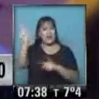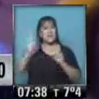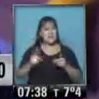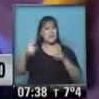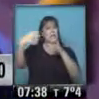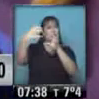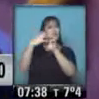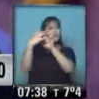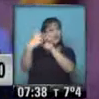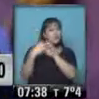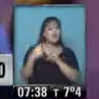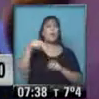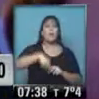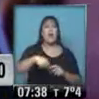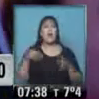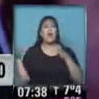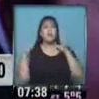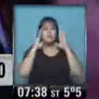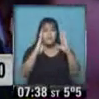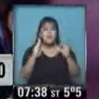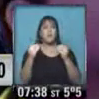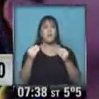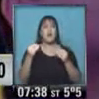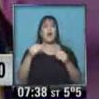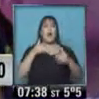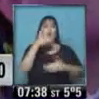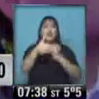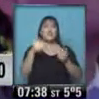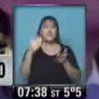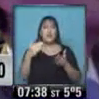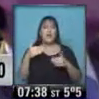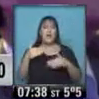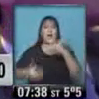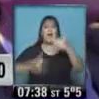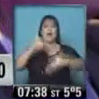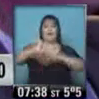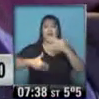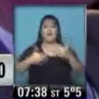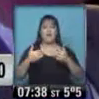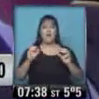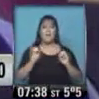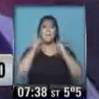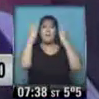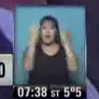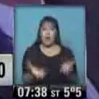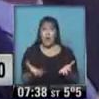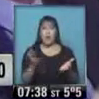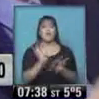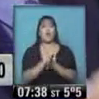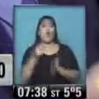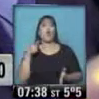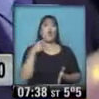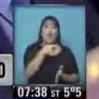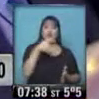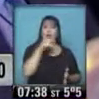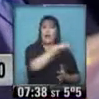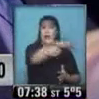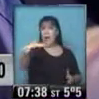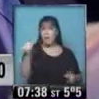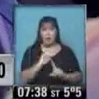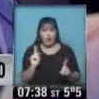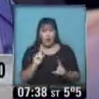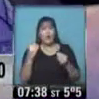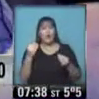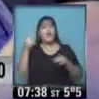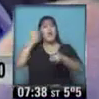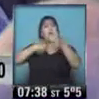encaminadas a sostener un proceso de crecimiento que no va contra el agro, porque las exportaciones